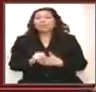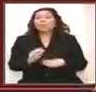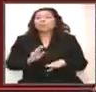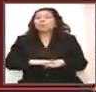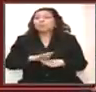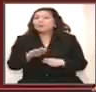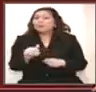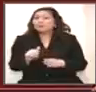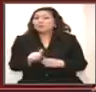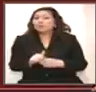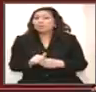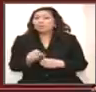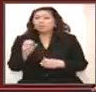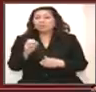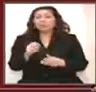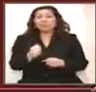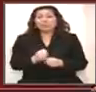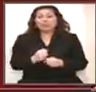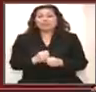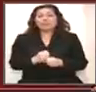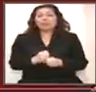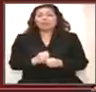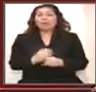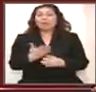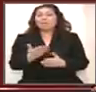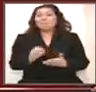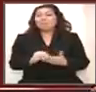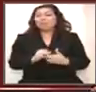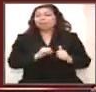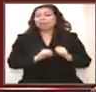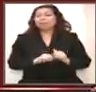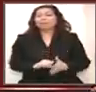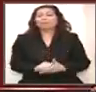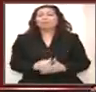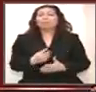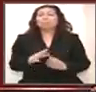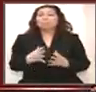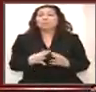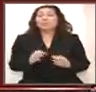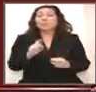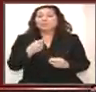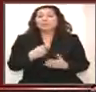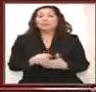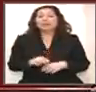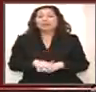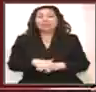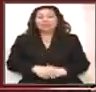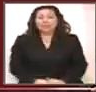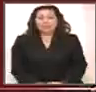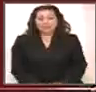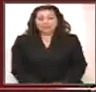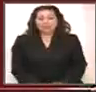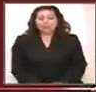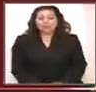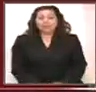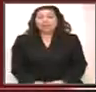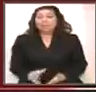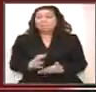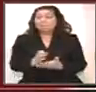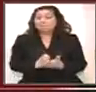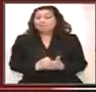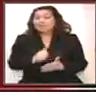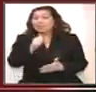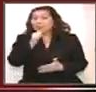sobre todo, a una oportunidad laboral, habrá una víctima vulnerable pasible de ser tratada. Reducción